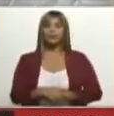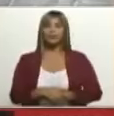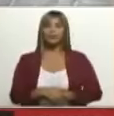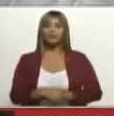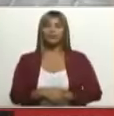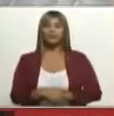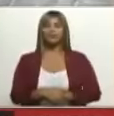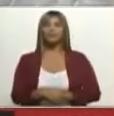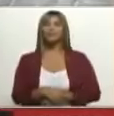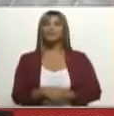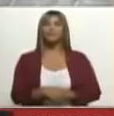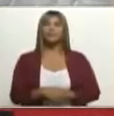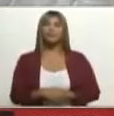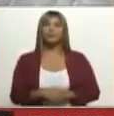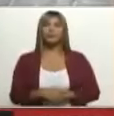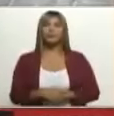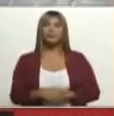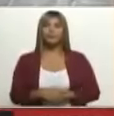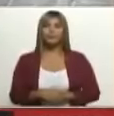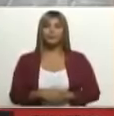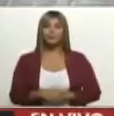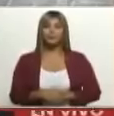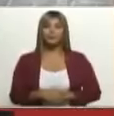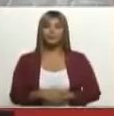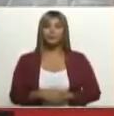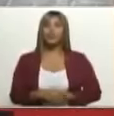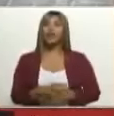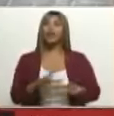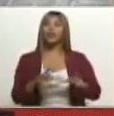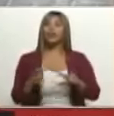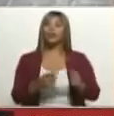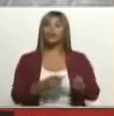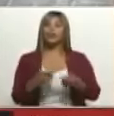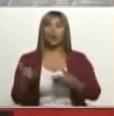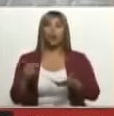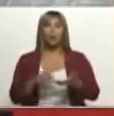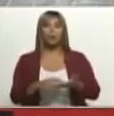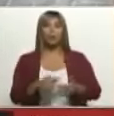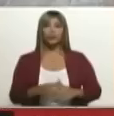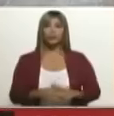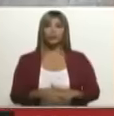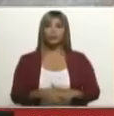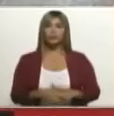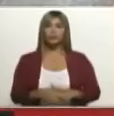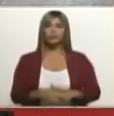estaba aquí, se encontraban aquí, ya han sido trasladados en su totalidad